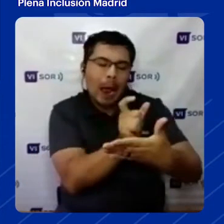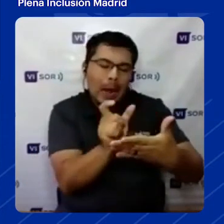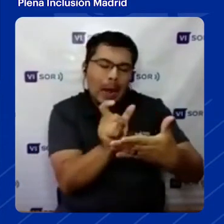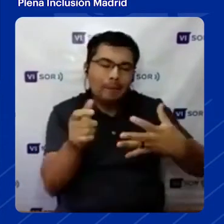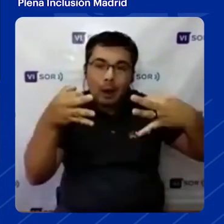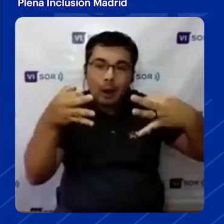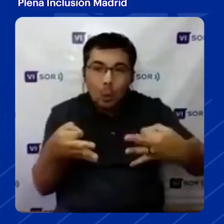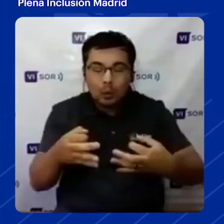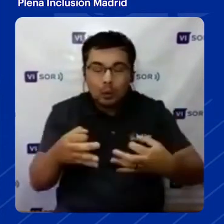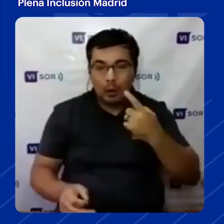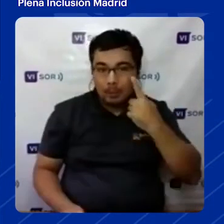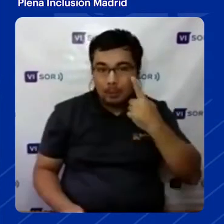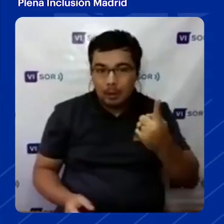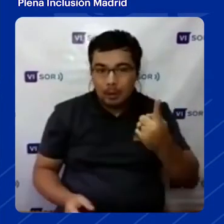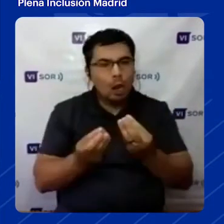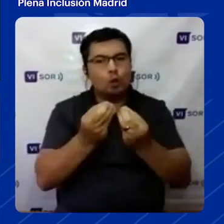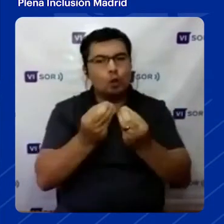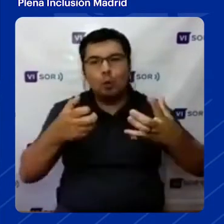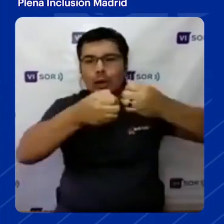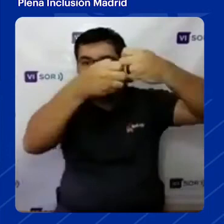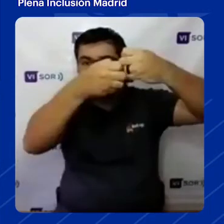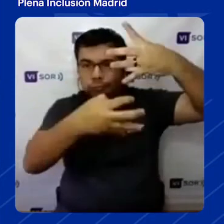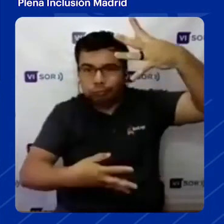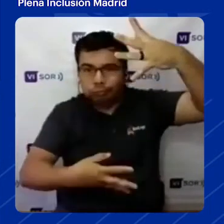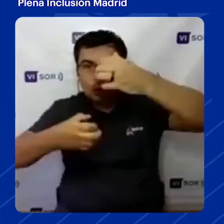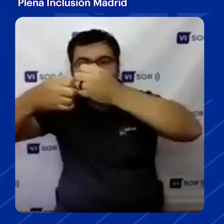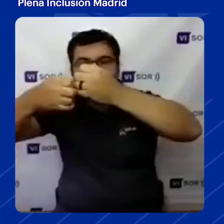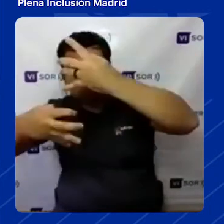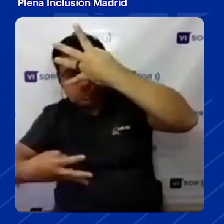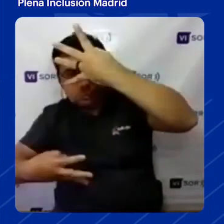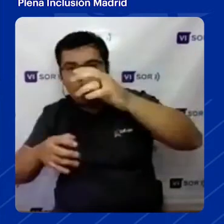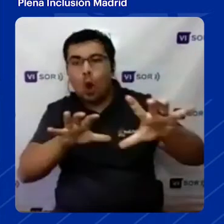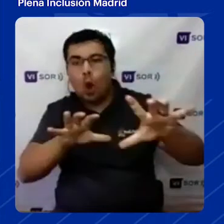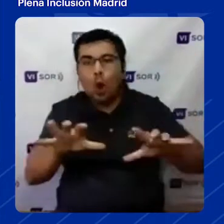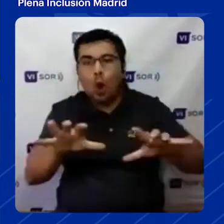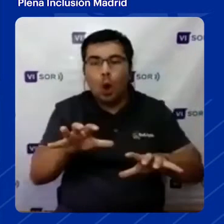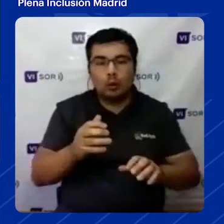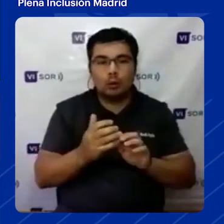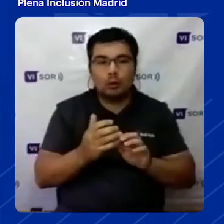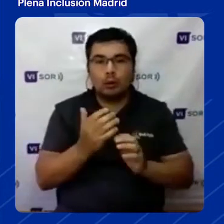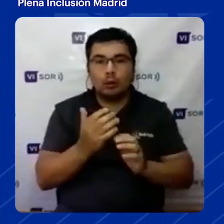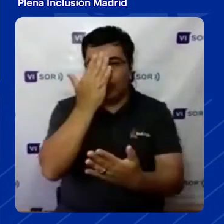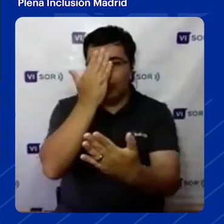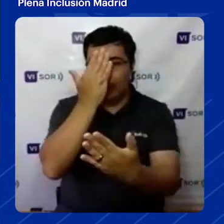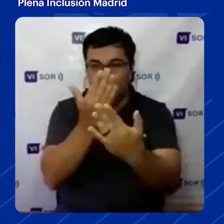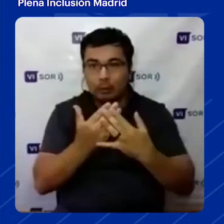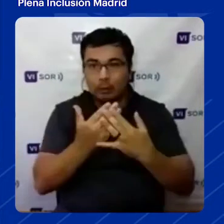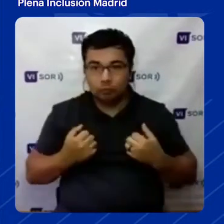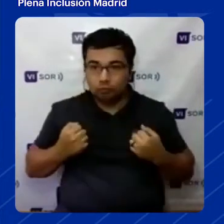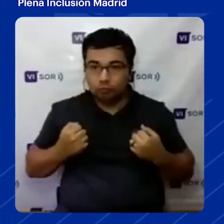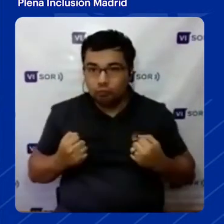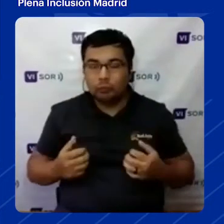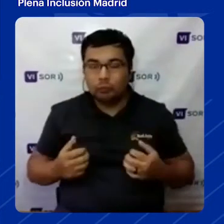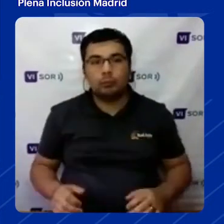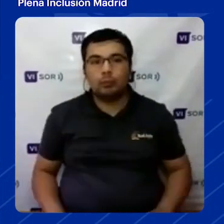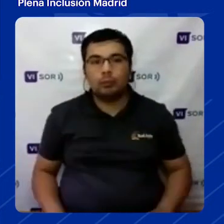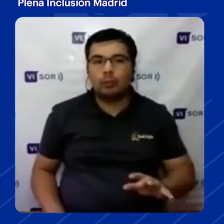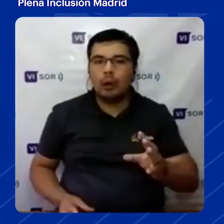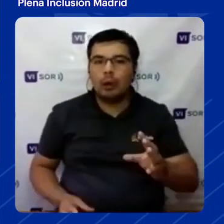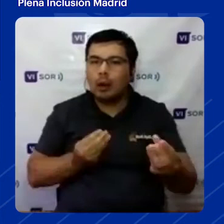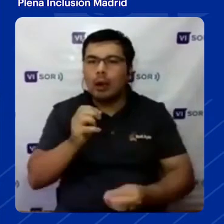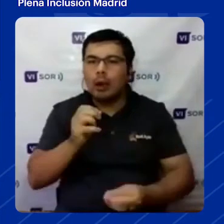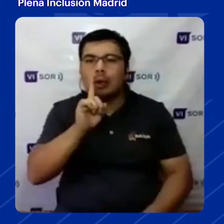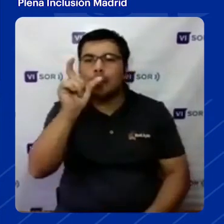número importante de cuestiones a las que hay que hacer frente. ¿Y quiénes lo tienen que hacer frente? Pues en un gráfico lo pueden ver.